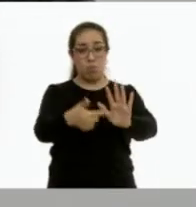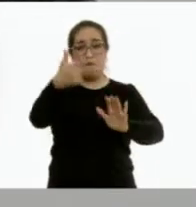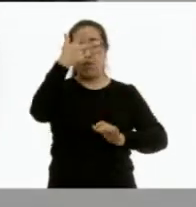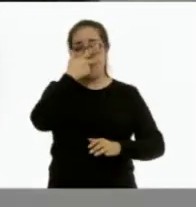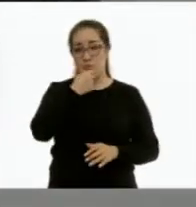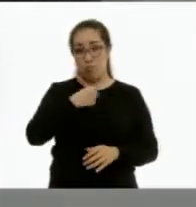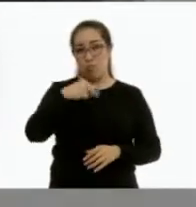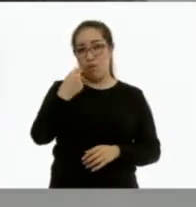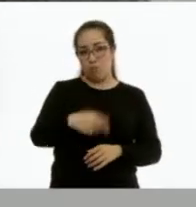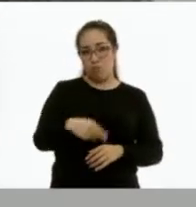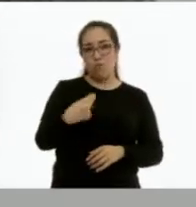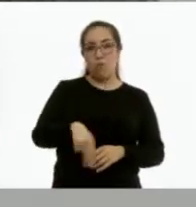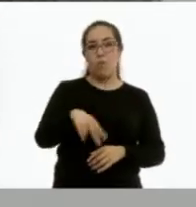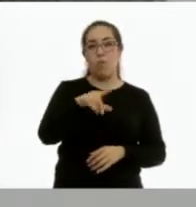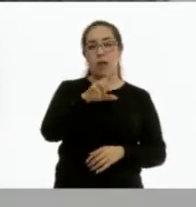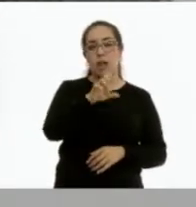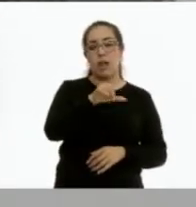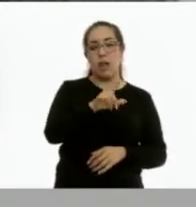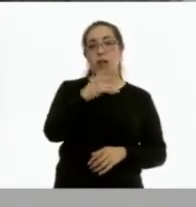el hombre de Tepexpan.